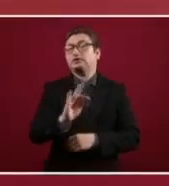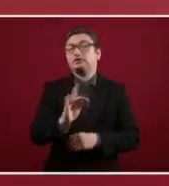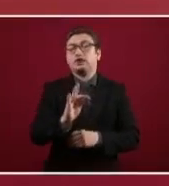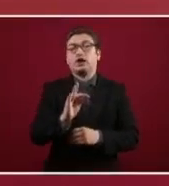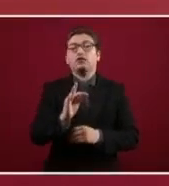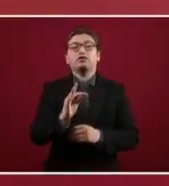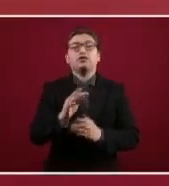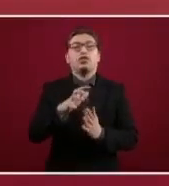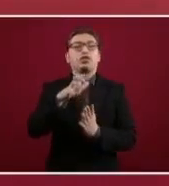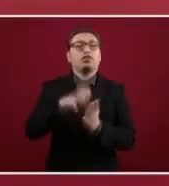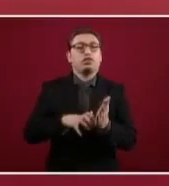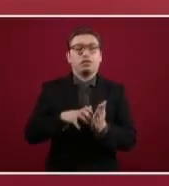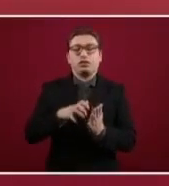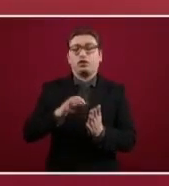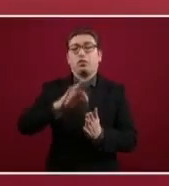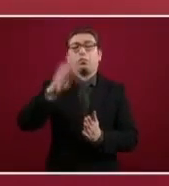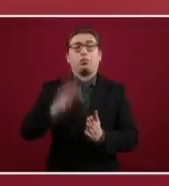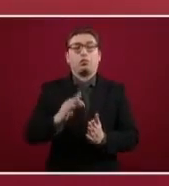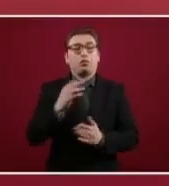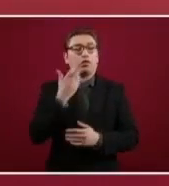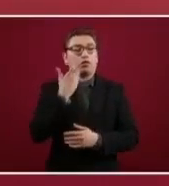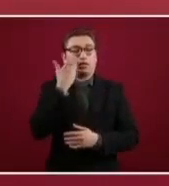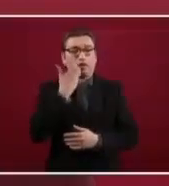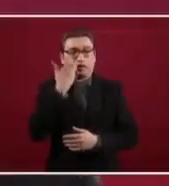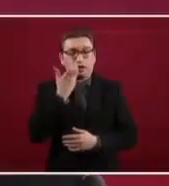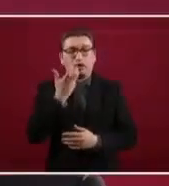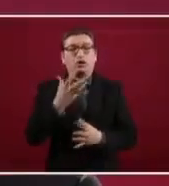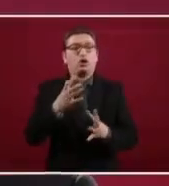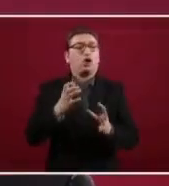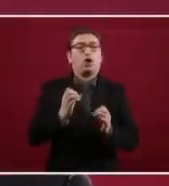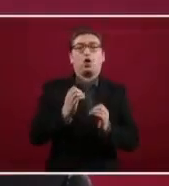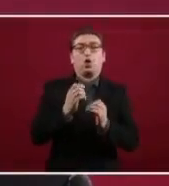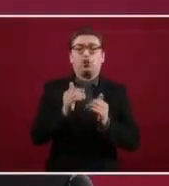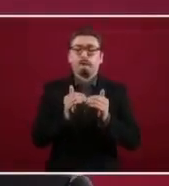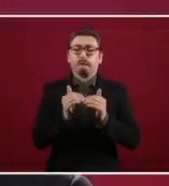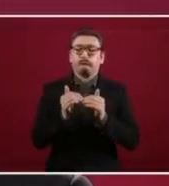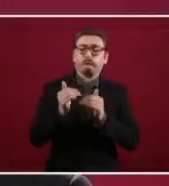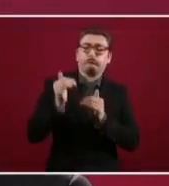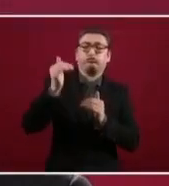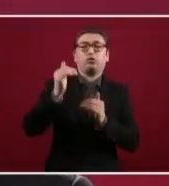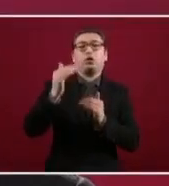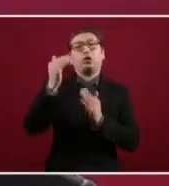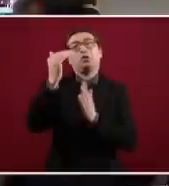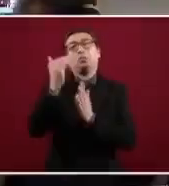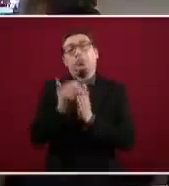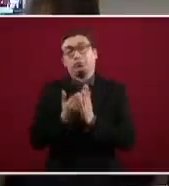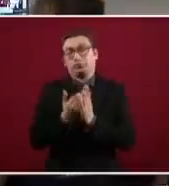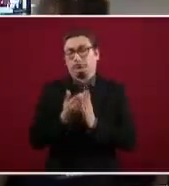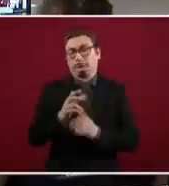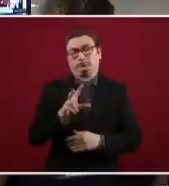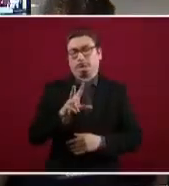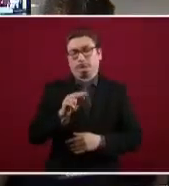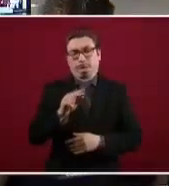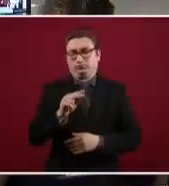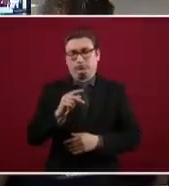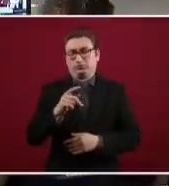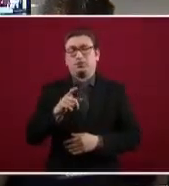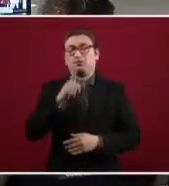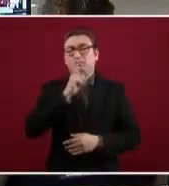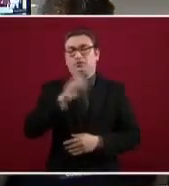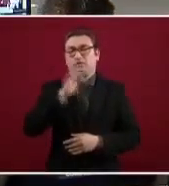simuladas o de incrementos que sea para que se ofrezcan ofertas irreales